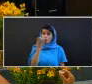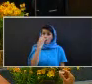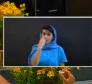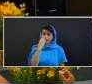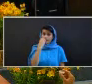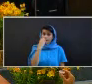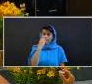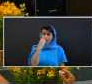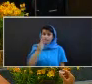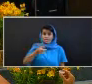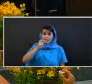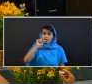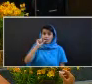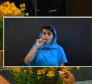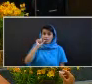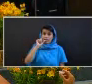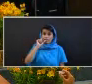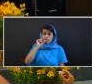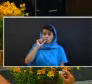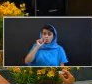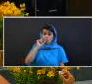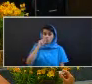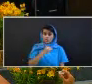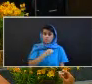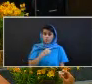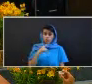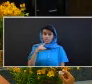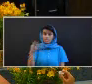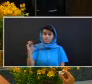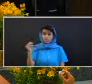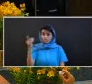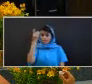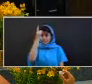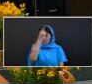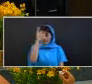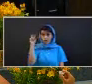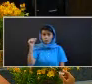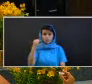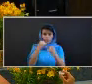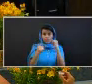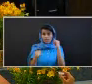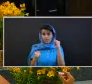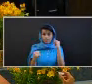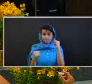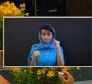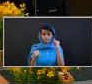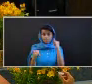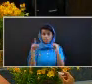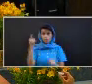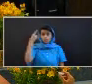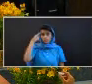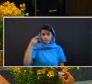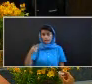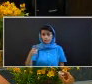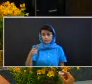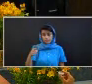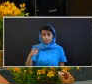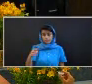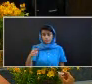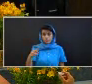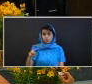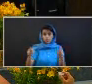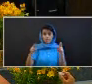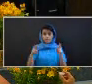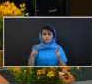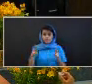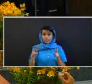y al beber la copa, quiero decirte que nuestra tarea todavía no termina. Un día nos